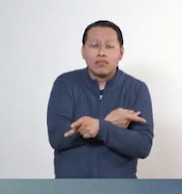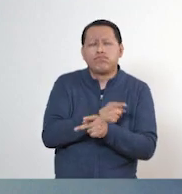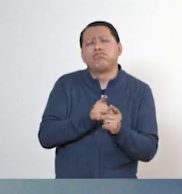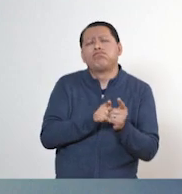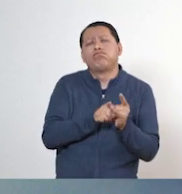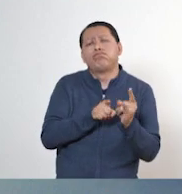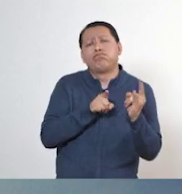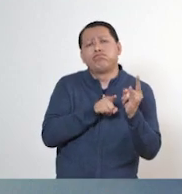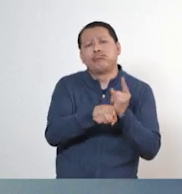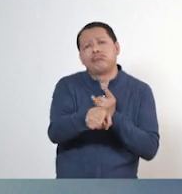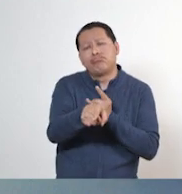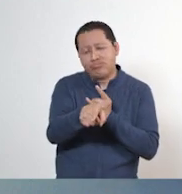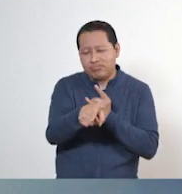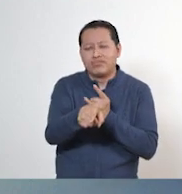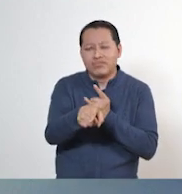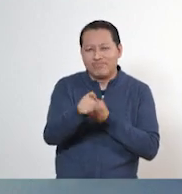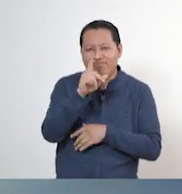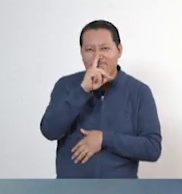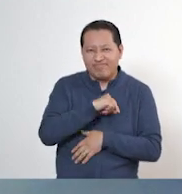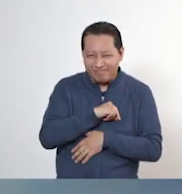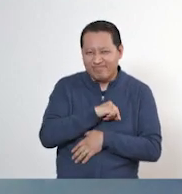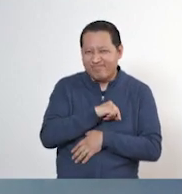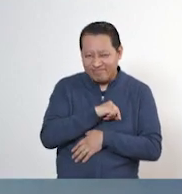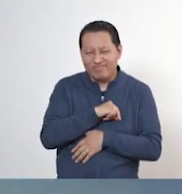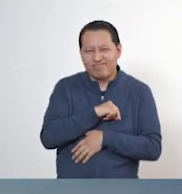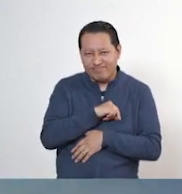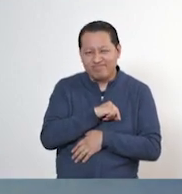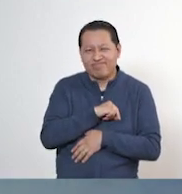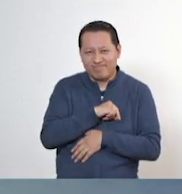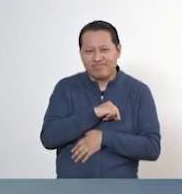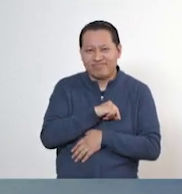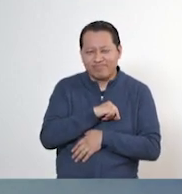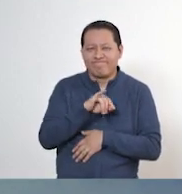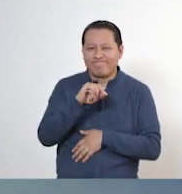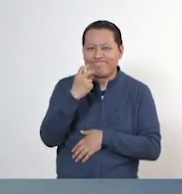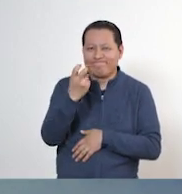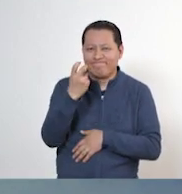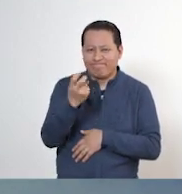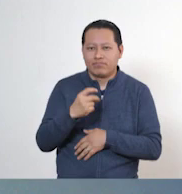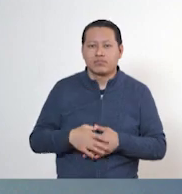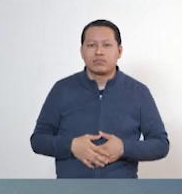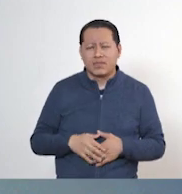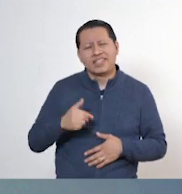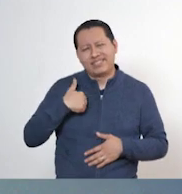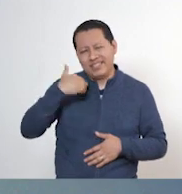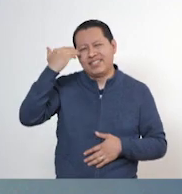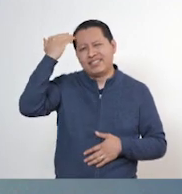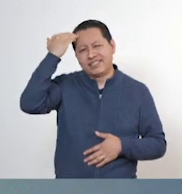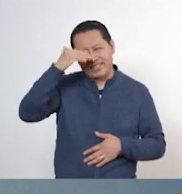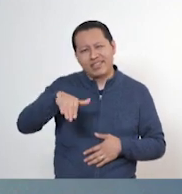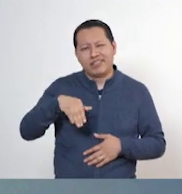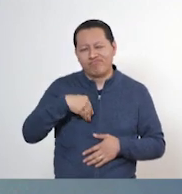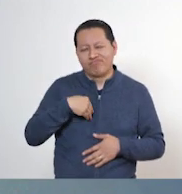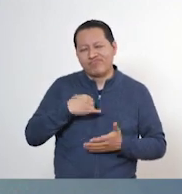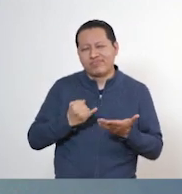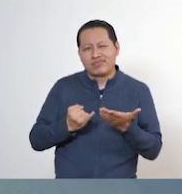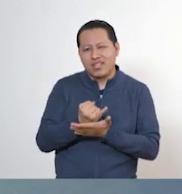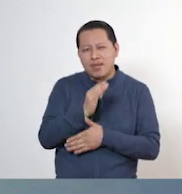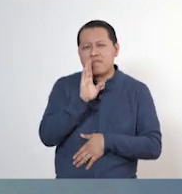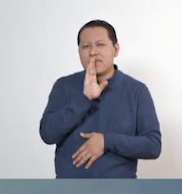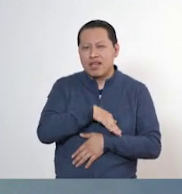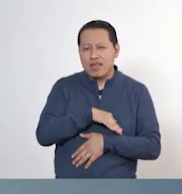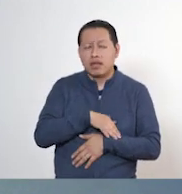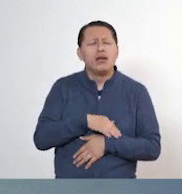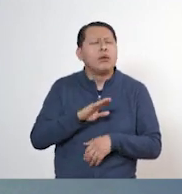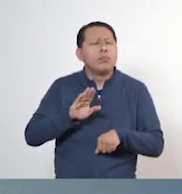Se fue por al lado y fallaste el tiro. Sí. Ya sé que es una mala decisión. ¿Por